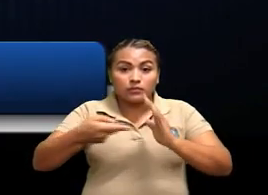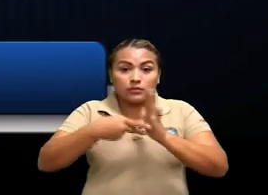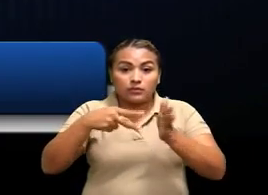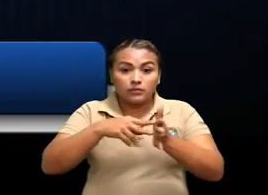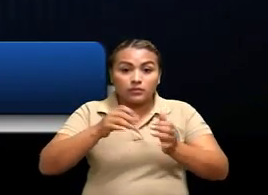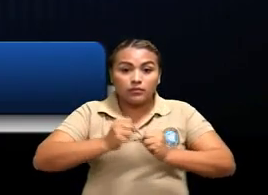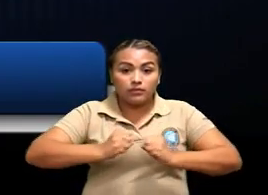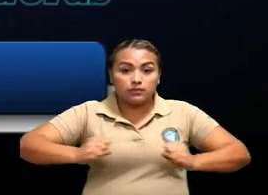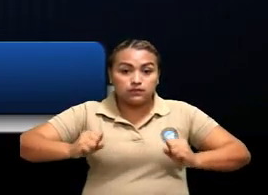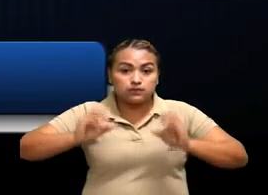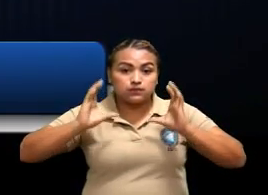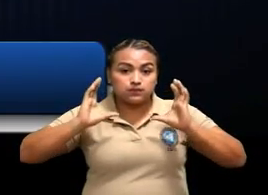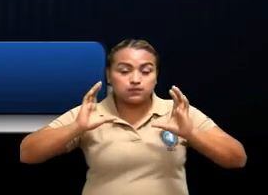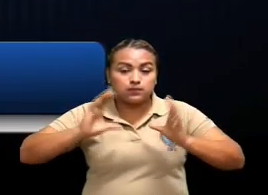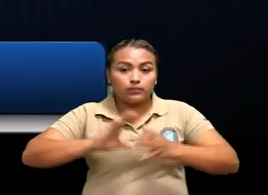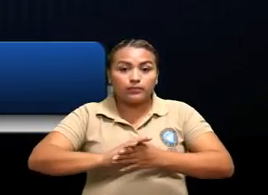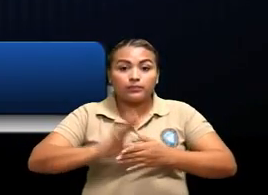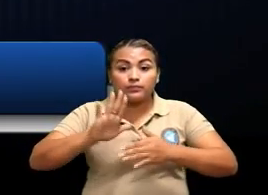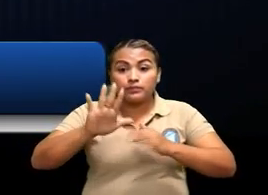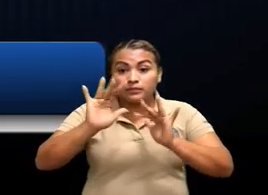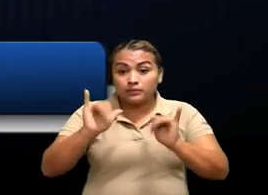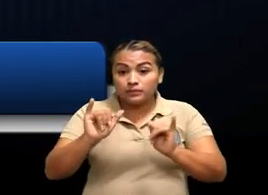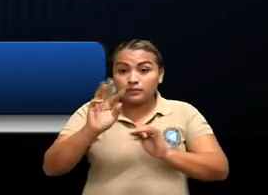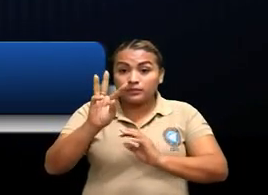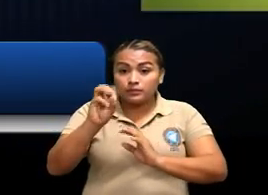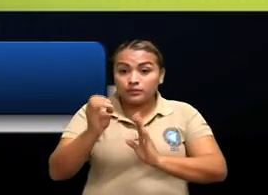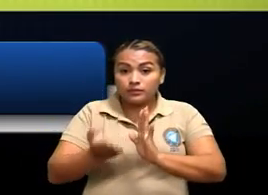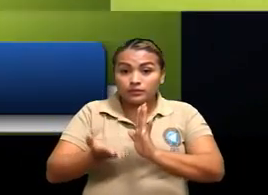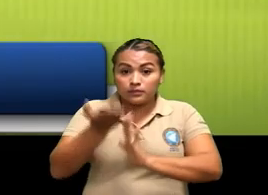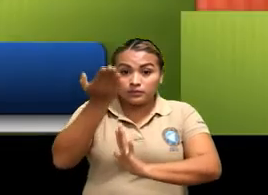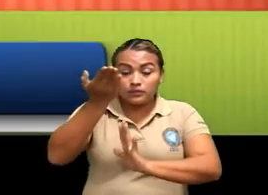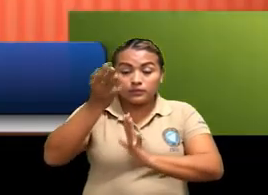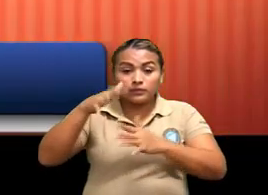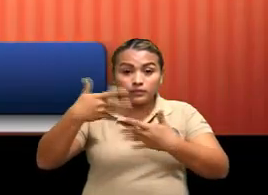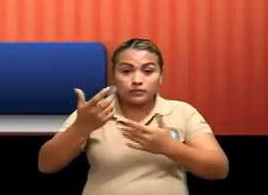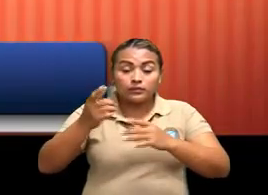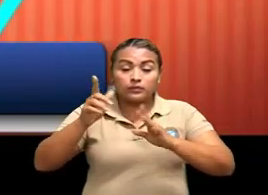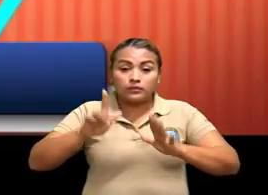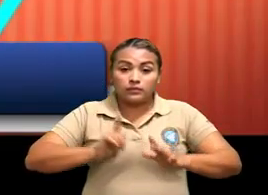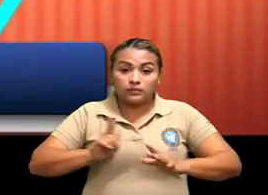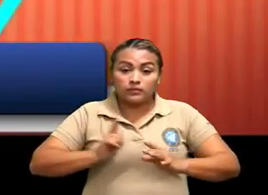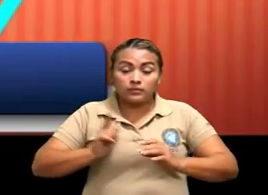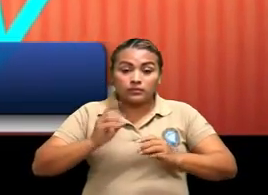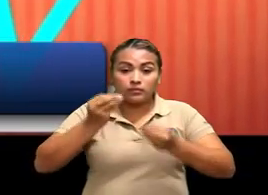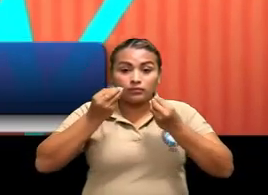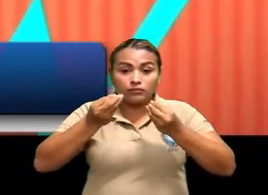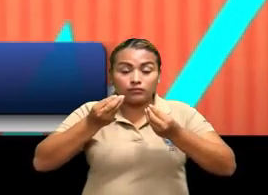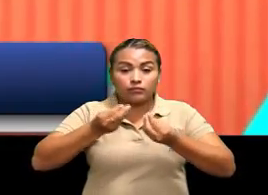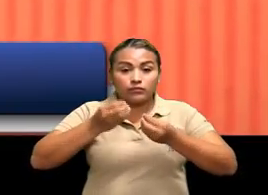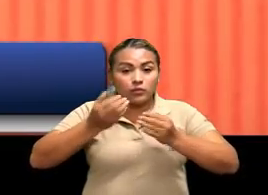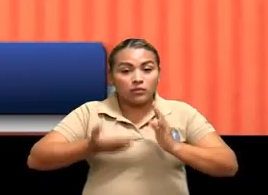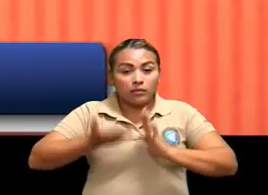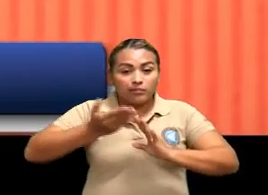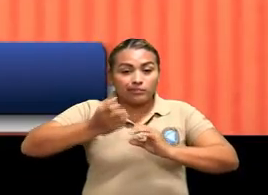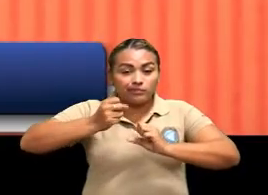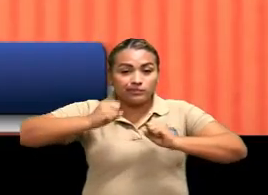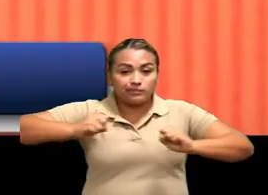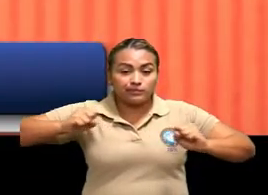De 30 en adelante ya estamos en obesidad, pero tenemos obesidad de primer grado, segundo, tercero y